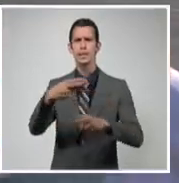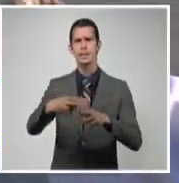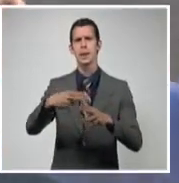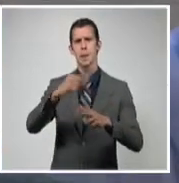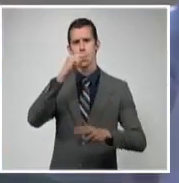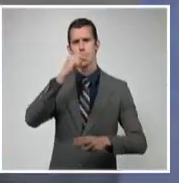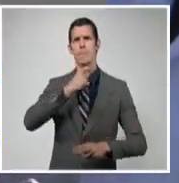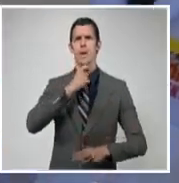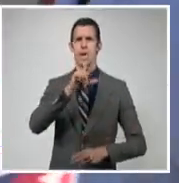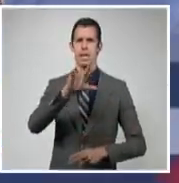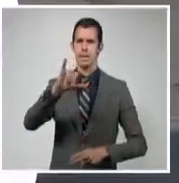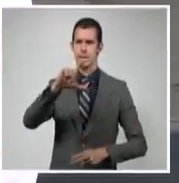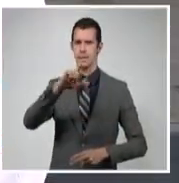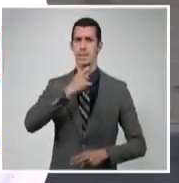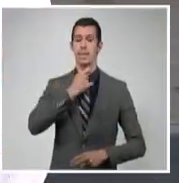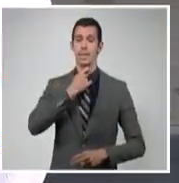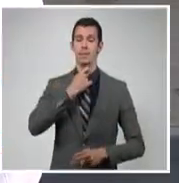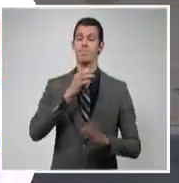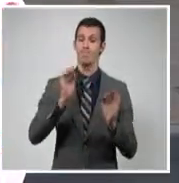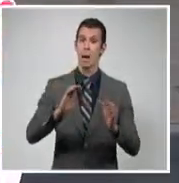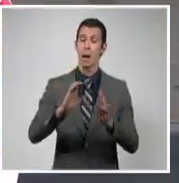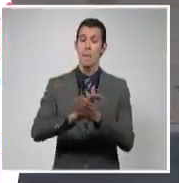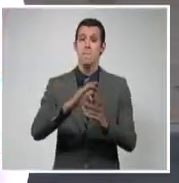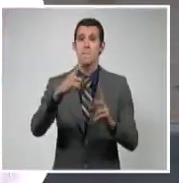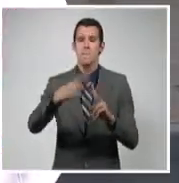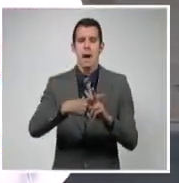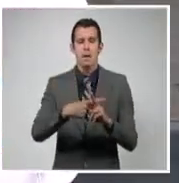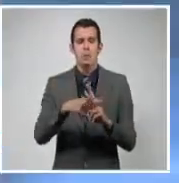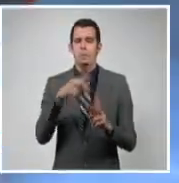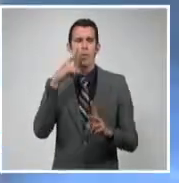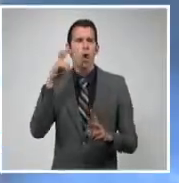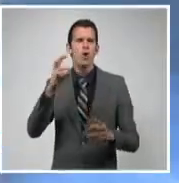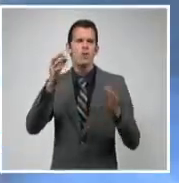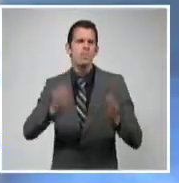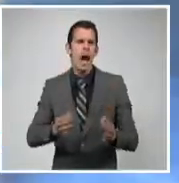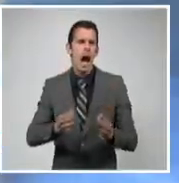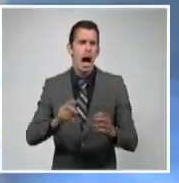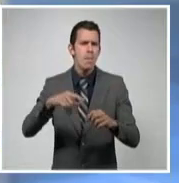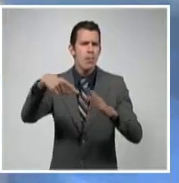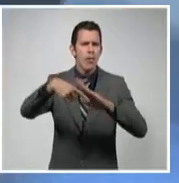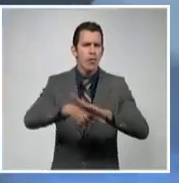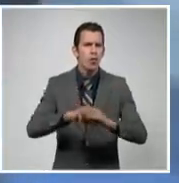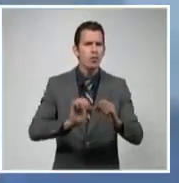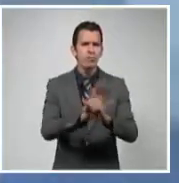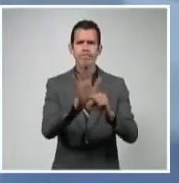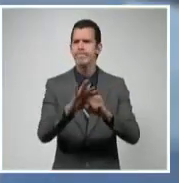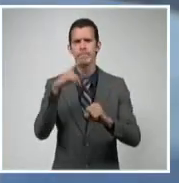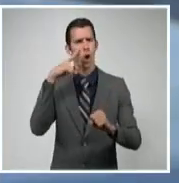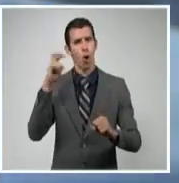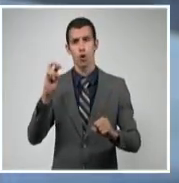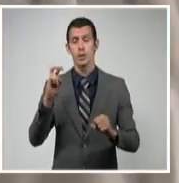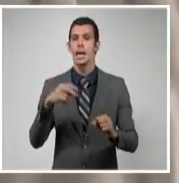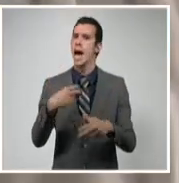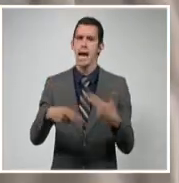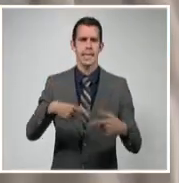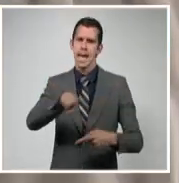tenía ni un solo rayo de luz que condujera a su curación ni se pensara en el logro de una